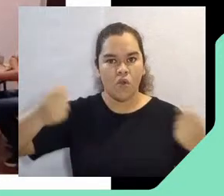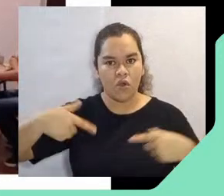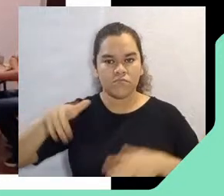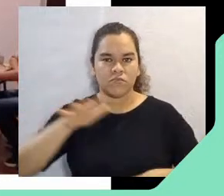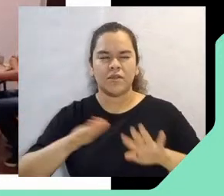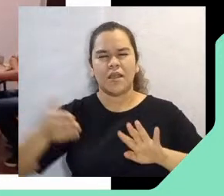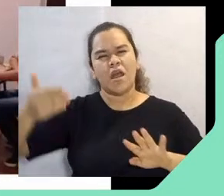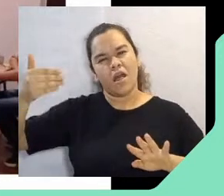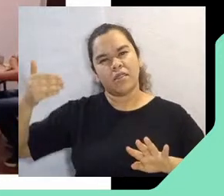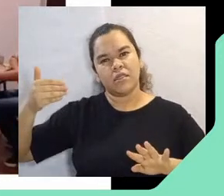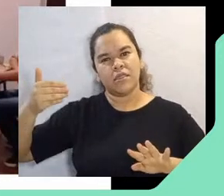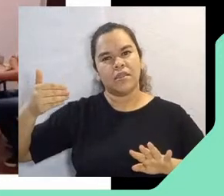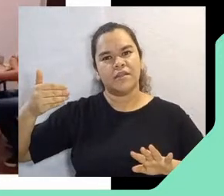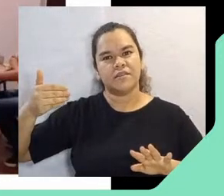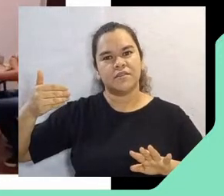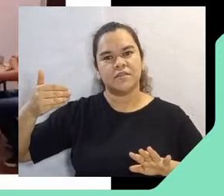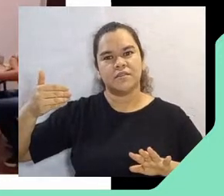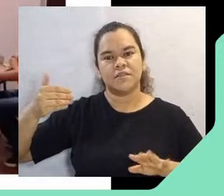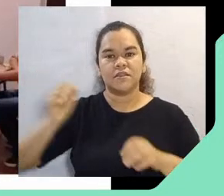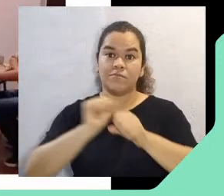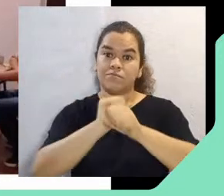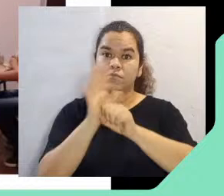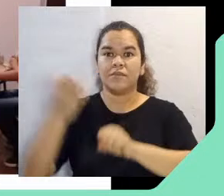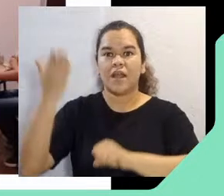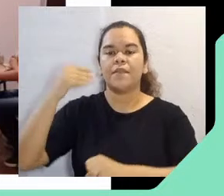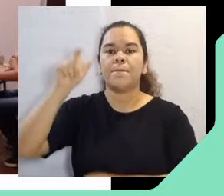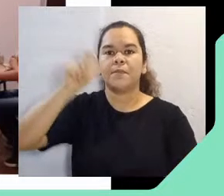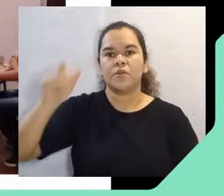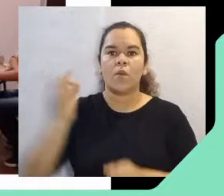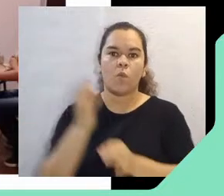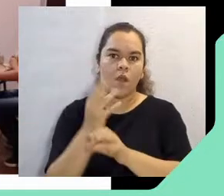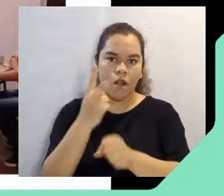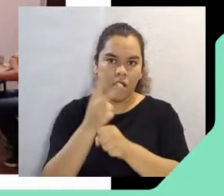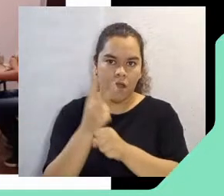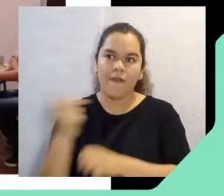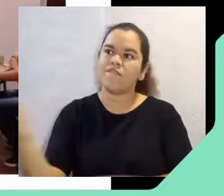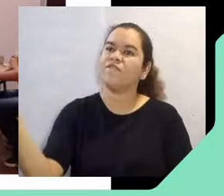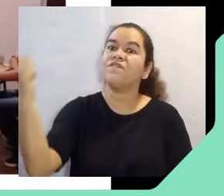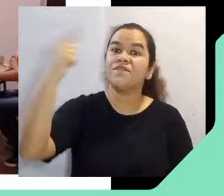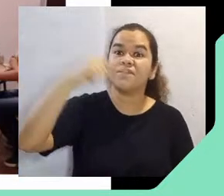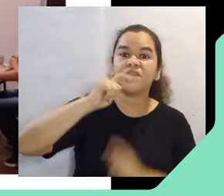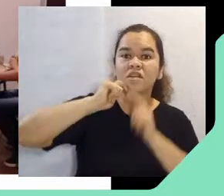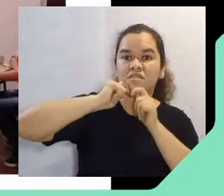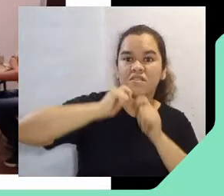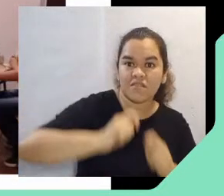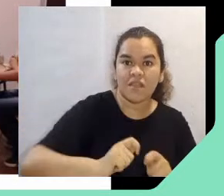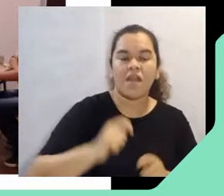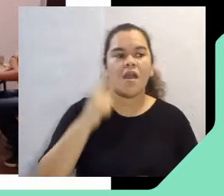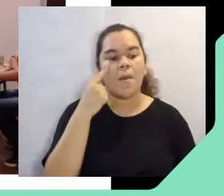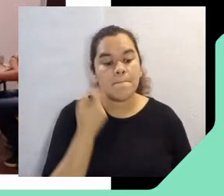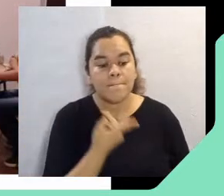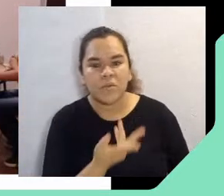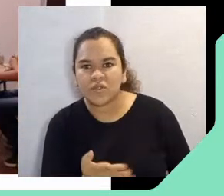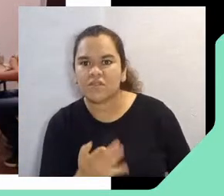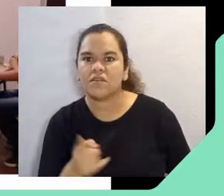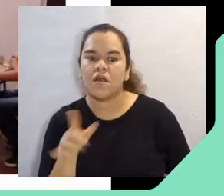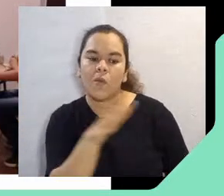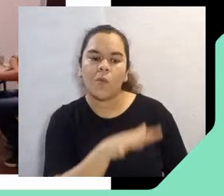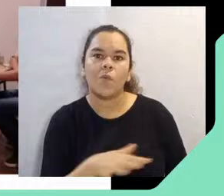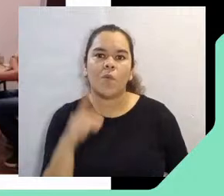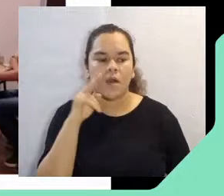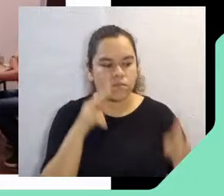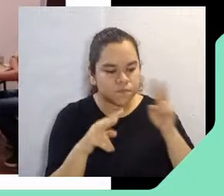podíamos, estudiantes de secundario, les mostramos nuestros laboratorios, les hacemos probar algunas prácticas, y sobre